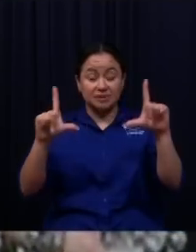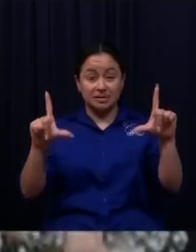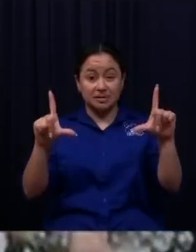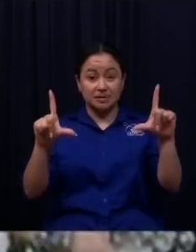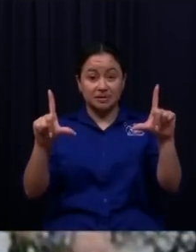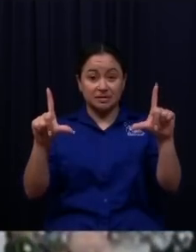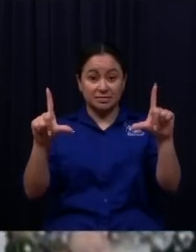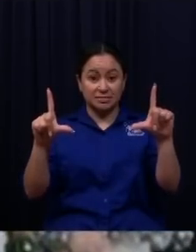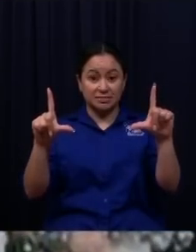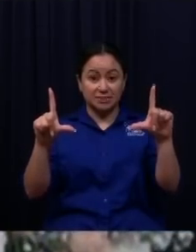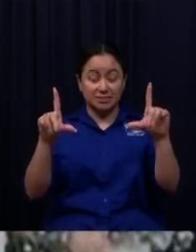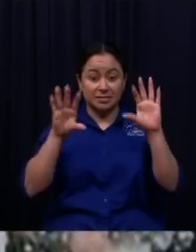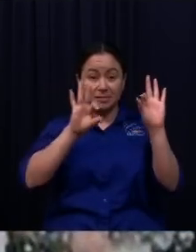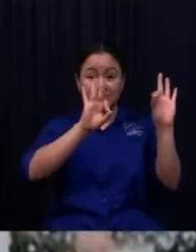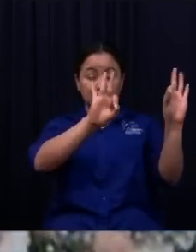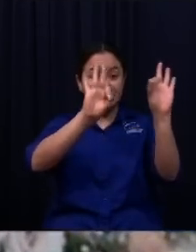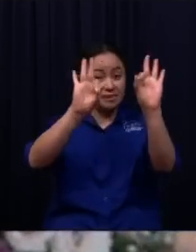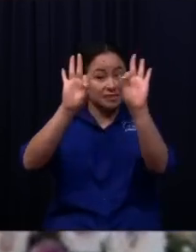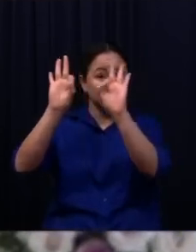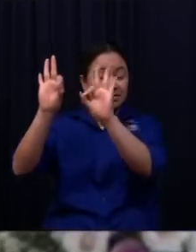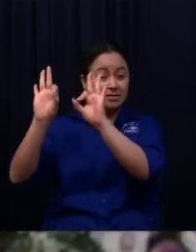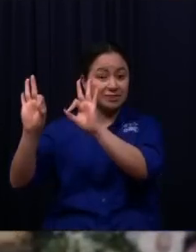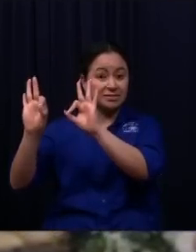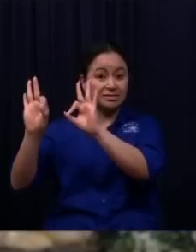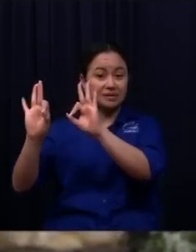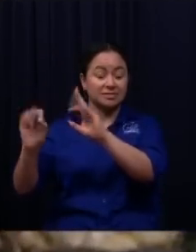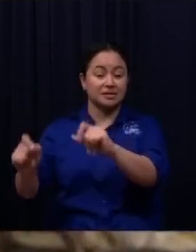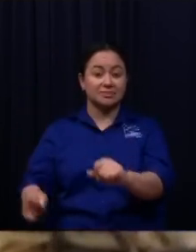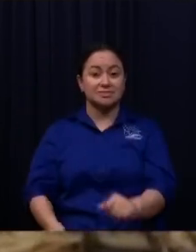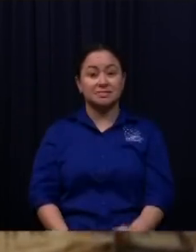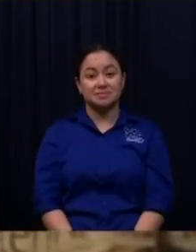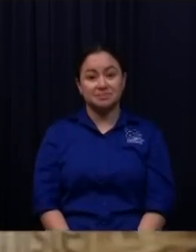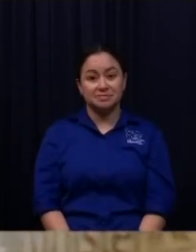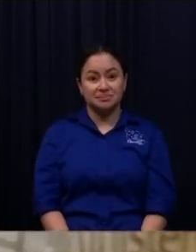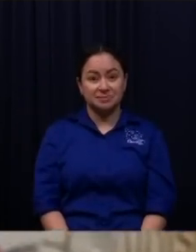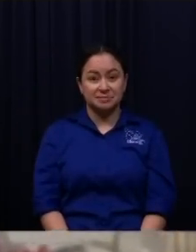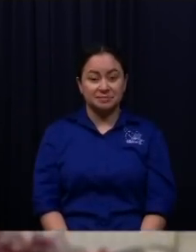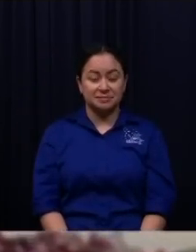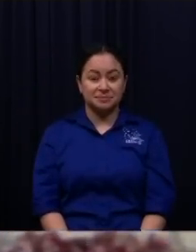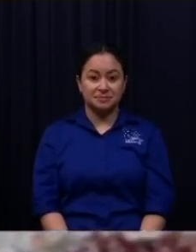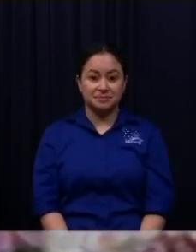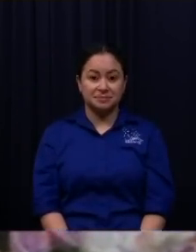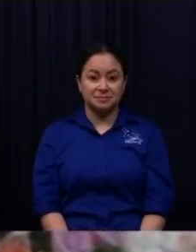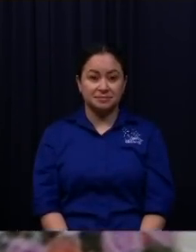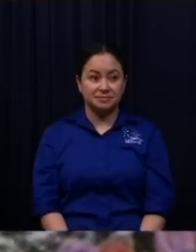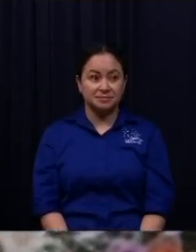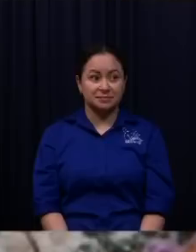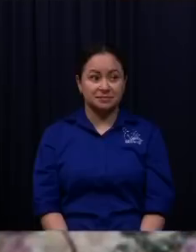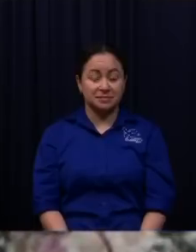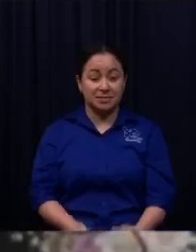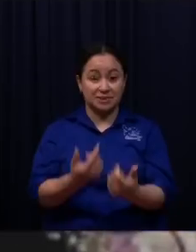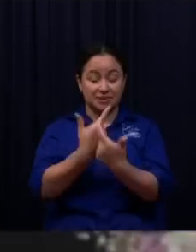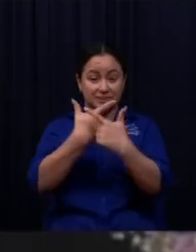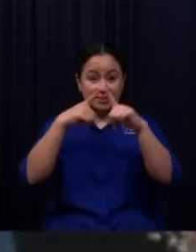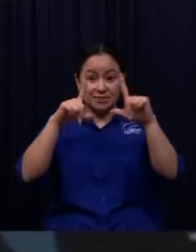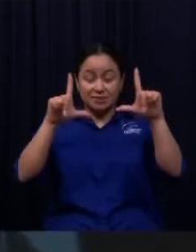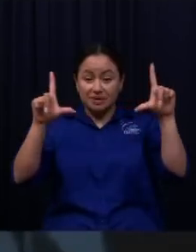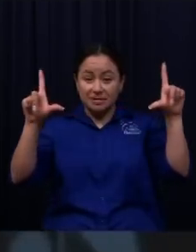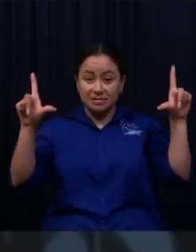lo leí yo dije, esto quiere decir en la libertad esa que tanto alegan. ¿Cómo es esa libertad?